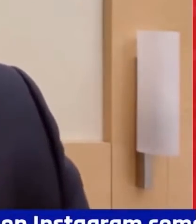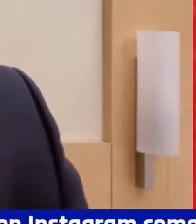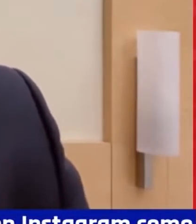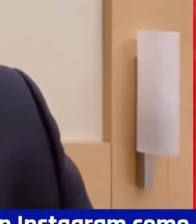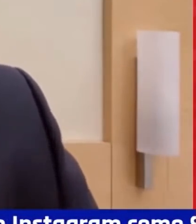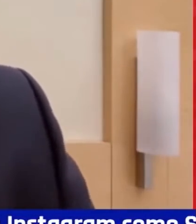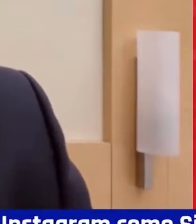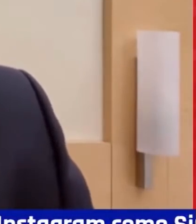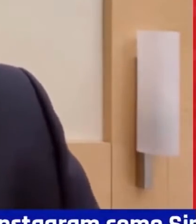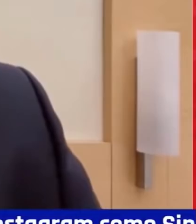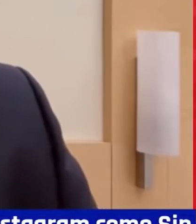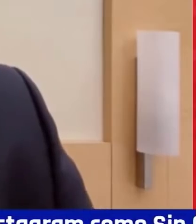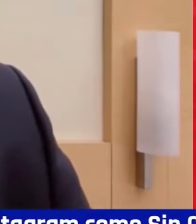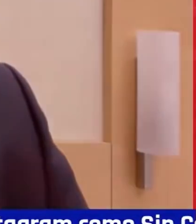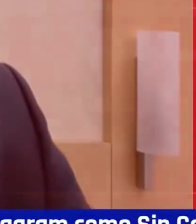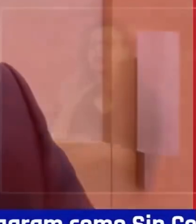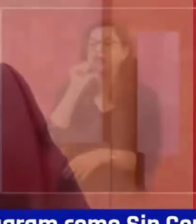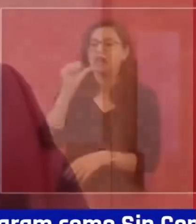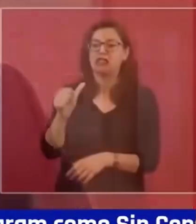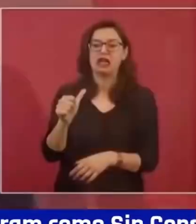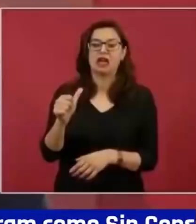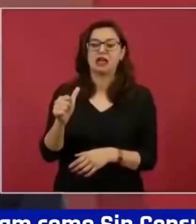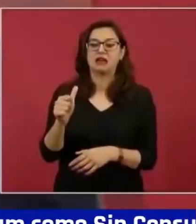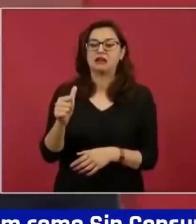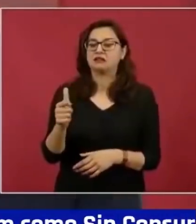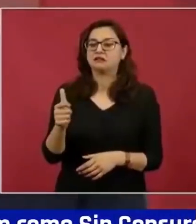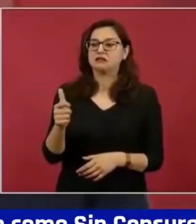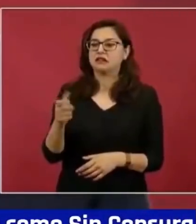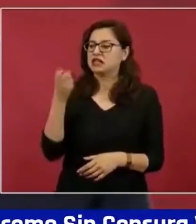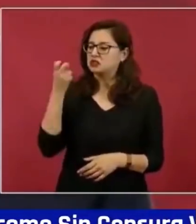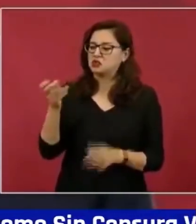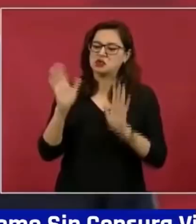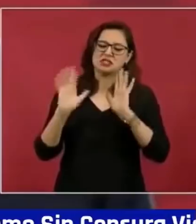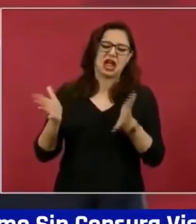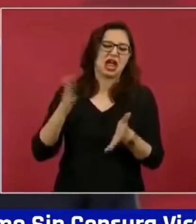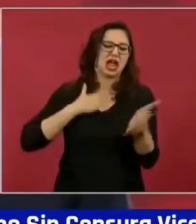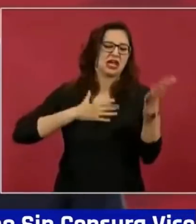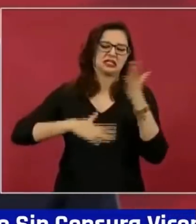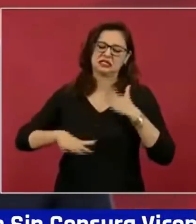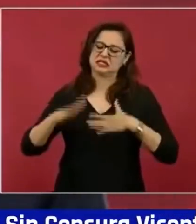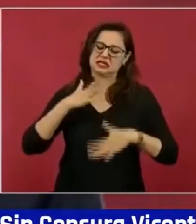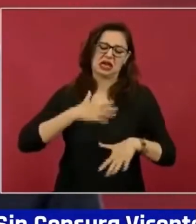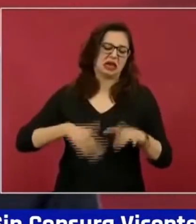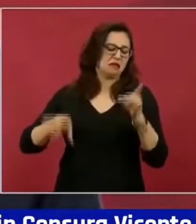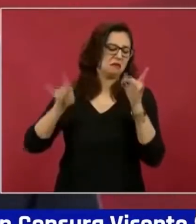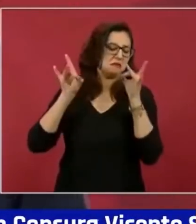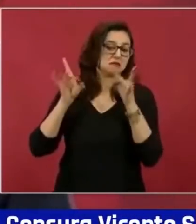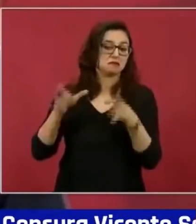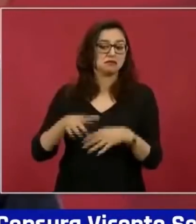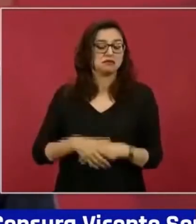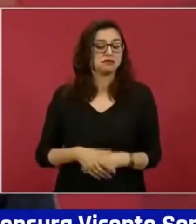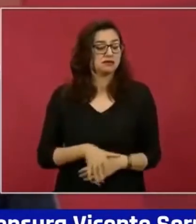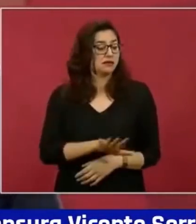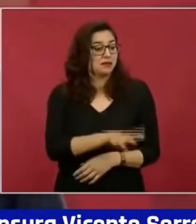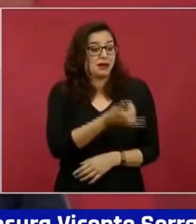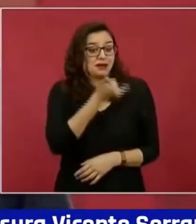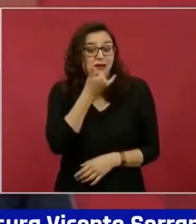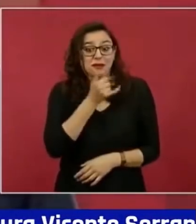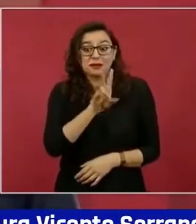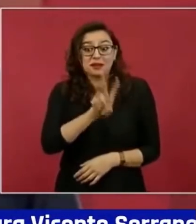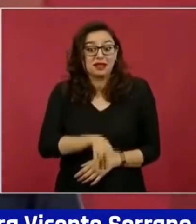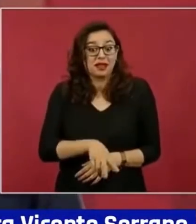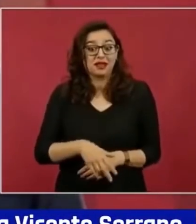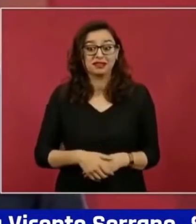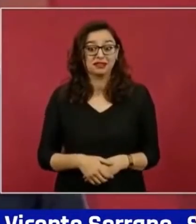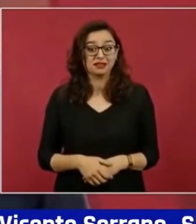lo cepillaran, como dice él, dijo que el INE está dedicado a obstaculizar la democracia, porque,